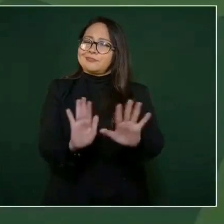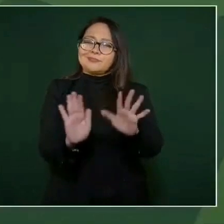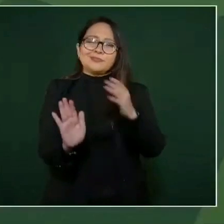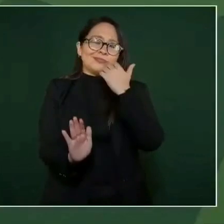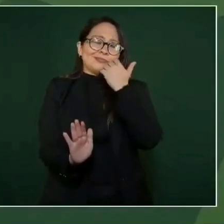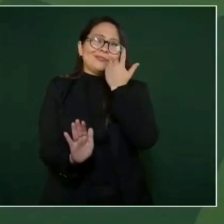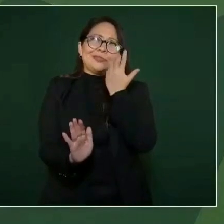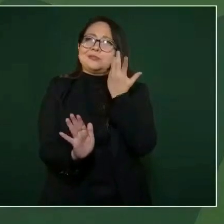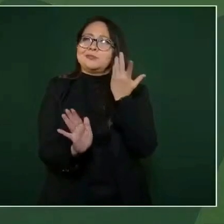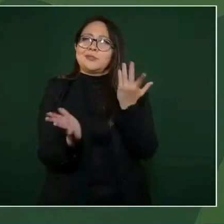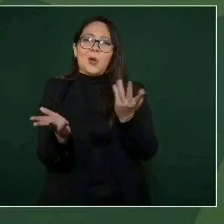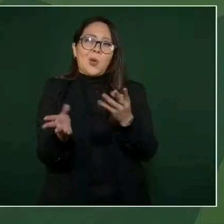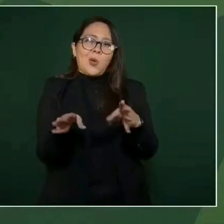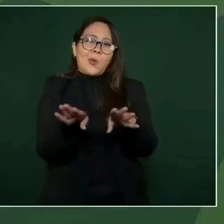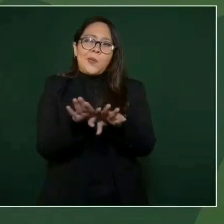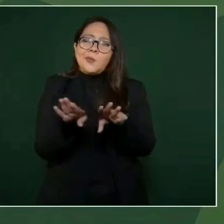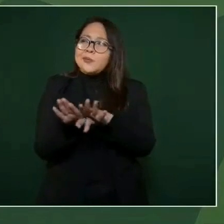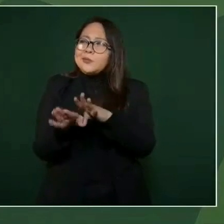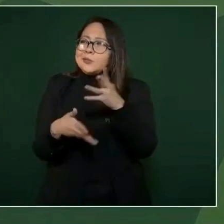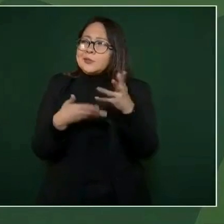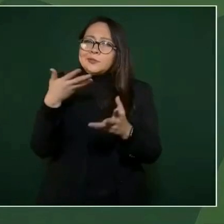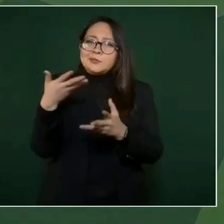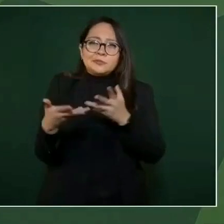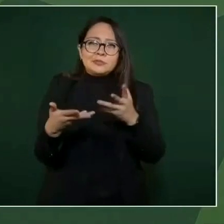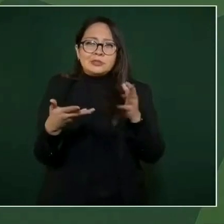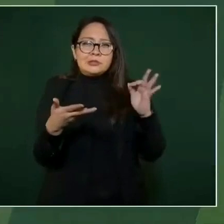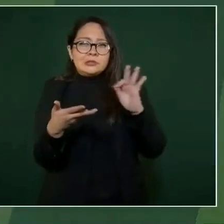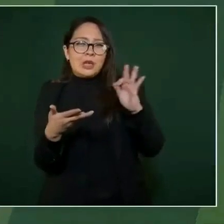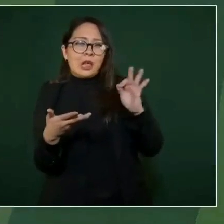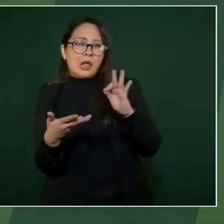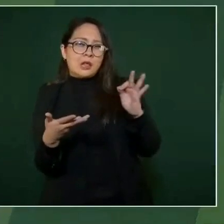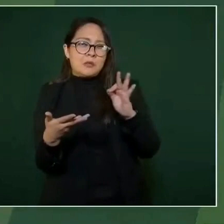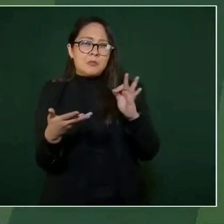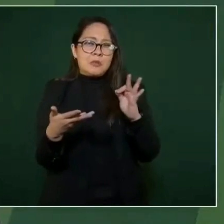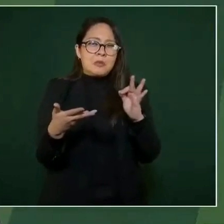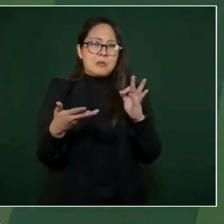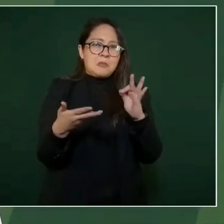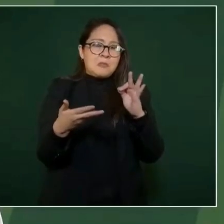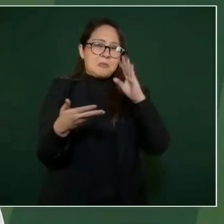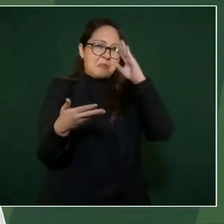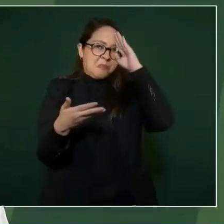que se maneje de manera despectiva